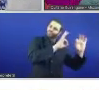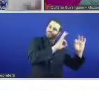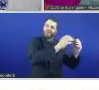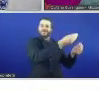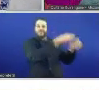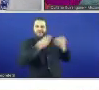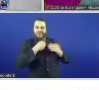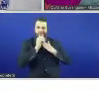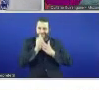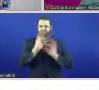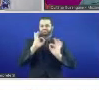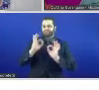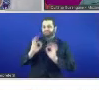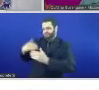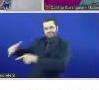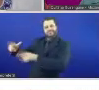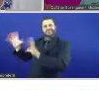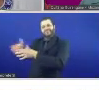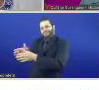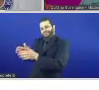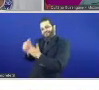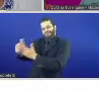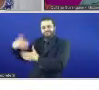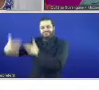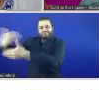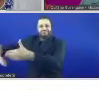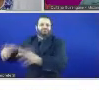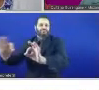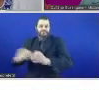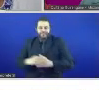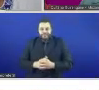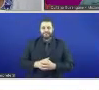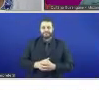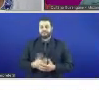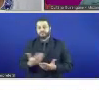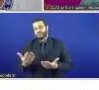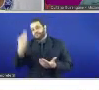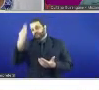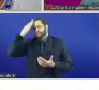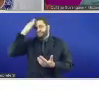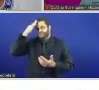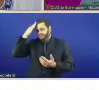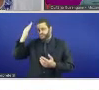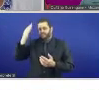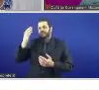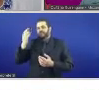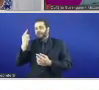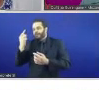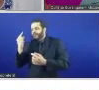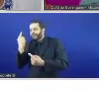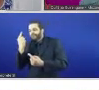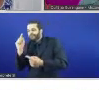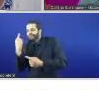que solo algunos y no incluimos en el sistema educativo el respeto que se debe